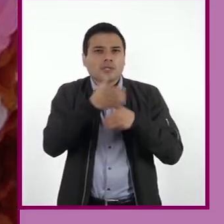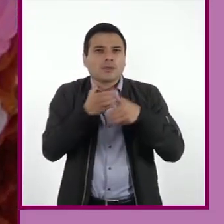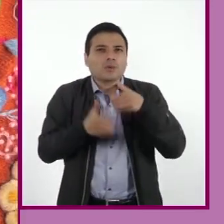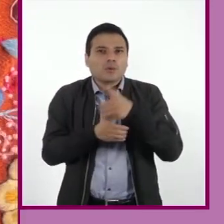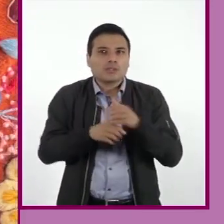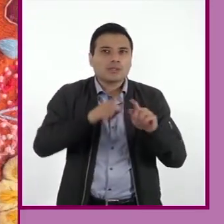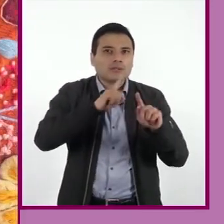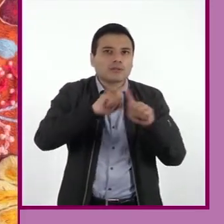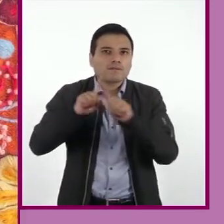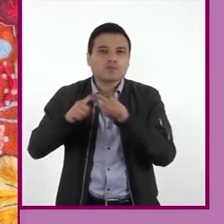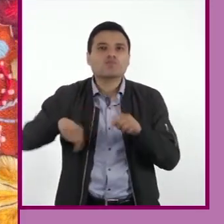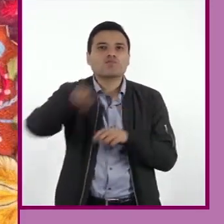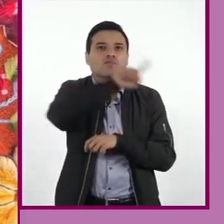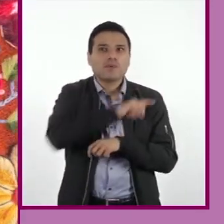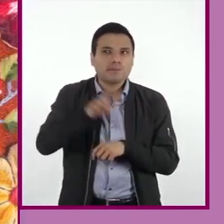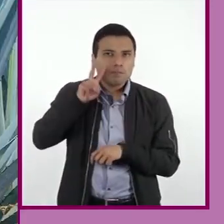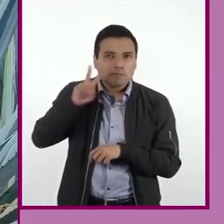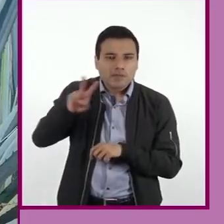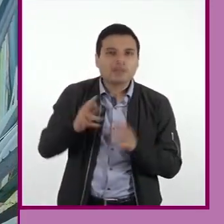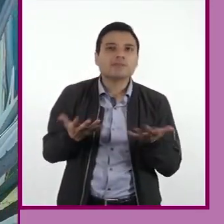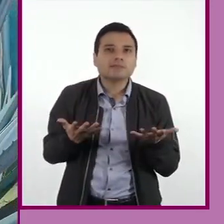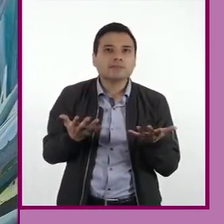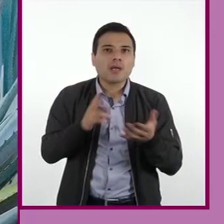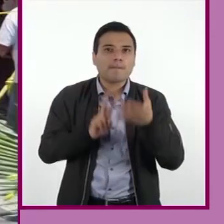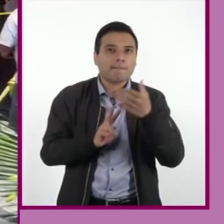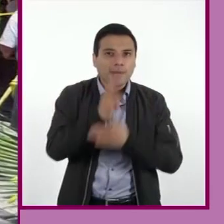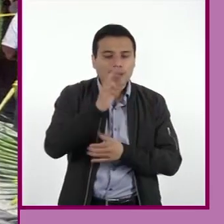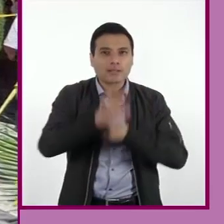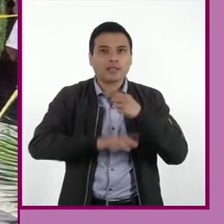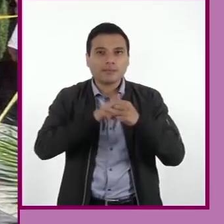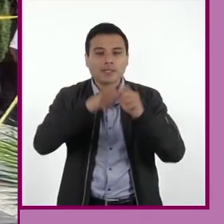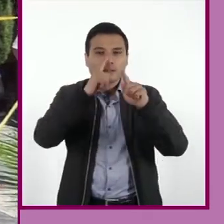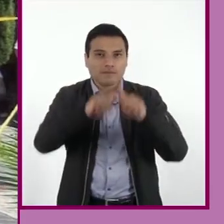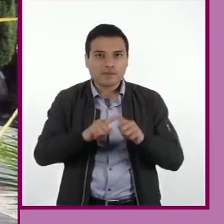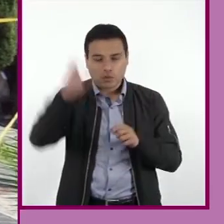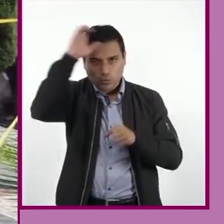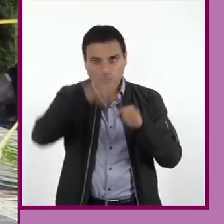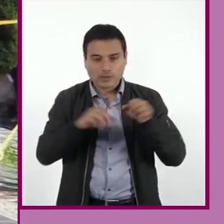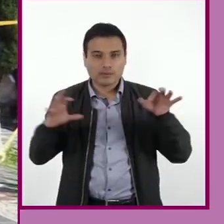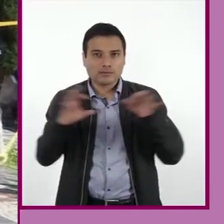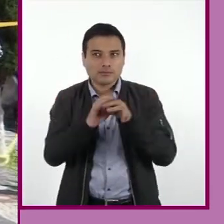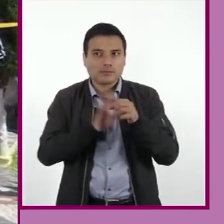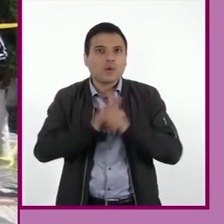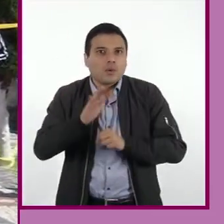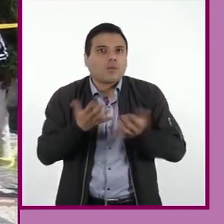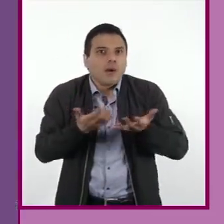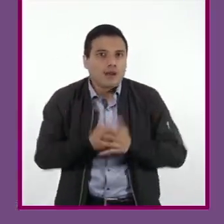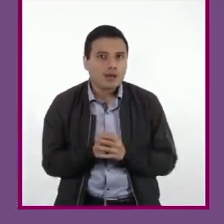momentos identificas que se interrelacionan la biodiversidad y las expresiones culturales de México?